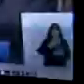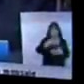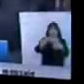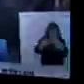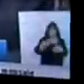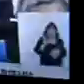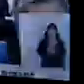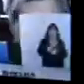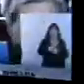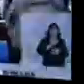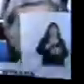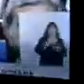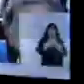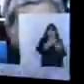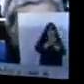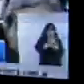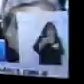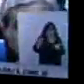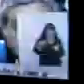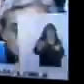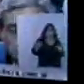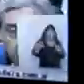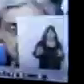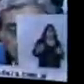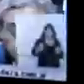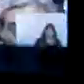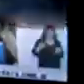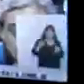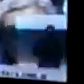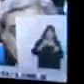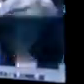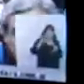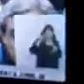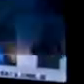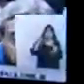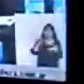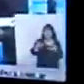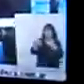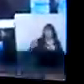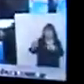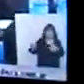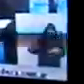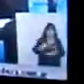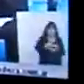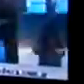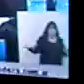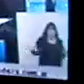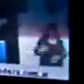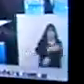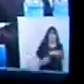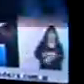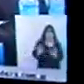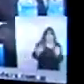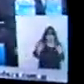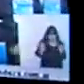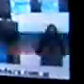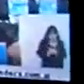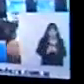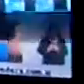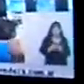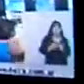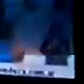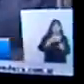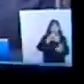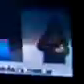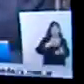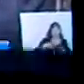de riqueza, pero también en el objetivo irrenunciable de la erradicación de la pobreza. La iniciativa contempla la implementación de